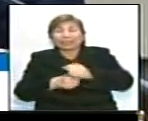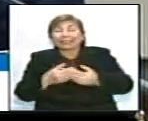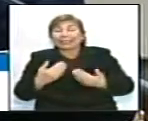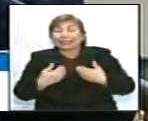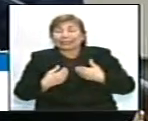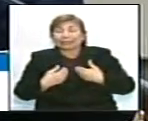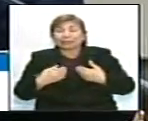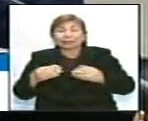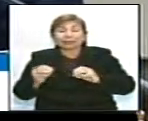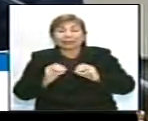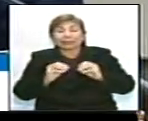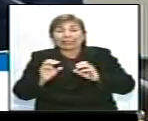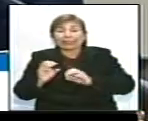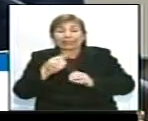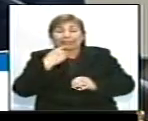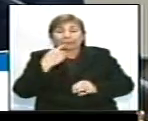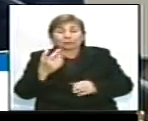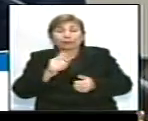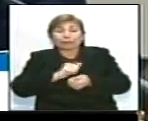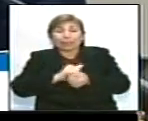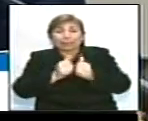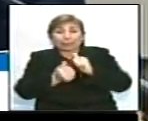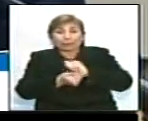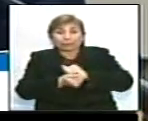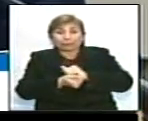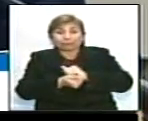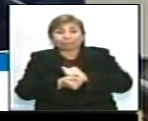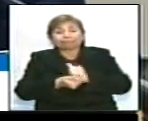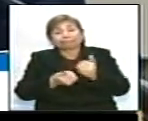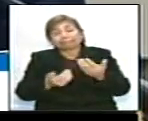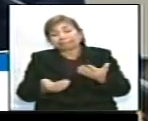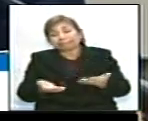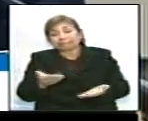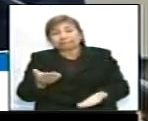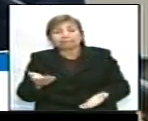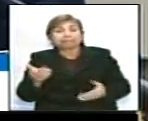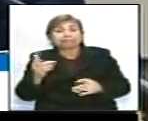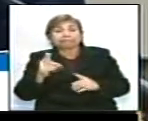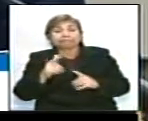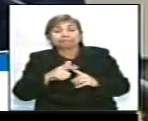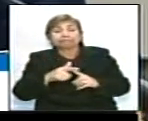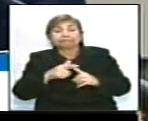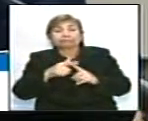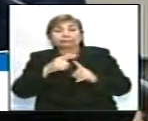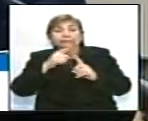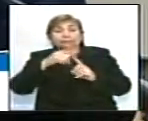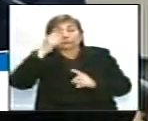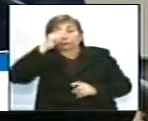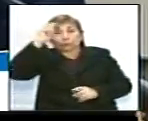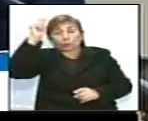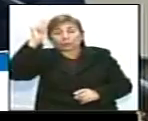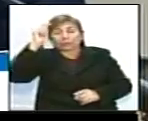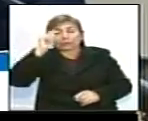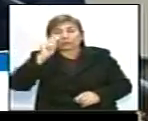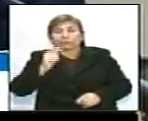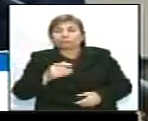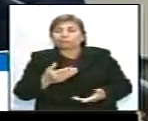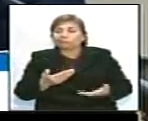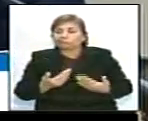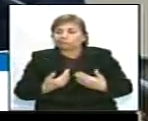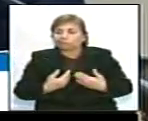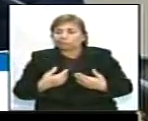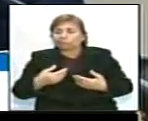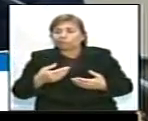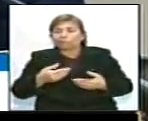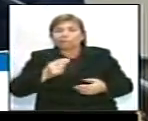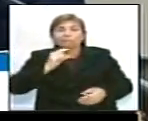permitirían hacer estos cambios. Por ejemplo, en el caso de Tumbes, ¿no? Tenemos el caso del banano orgánico,